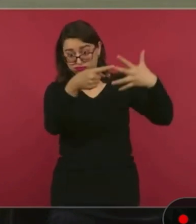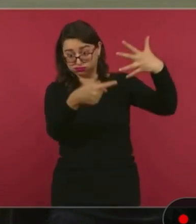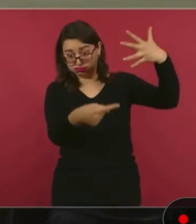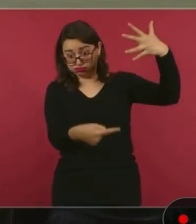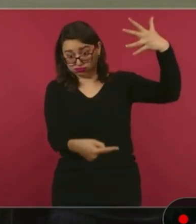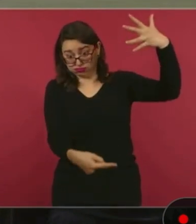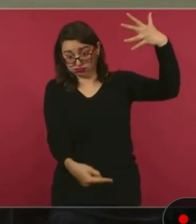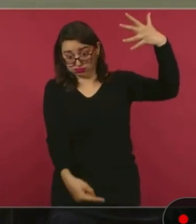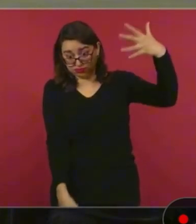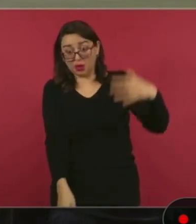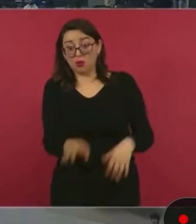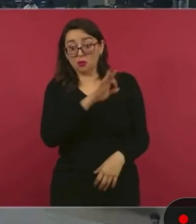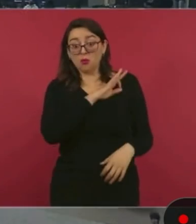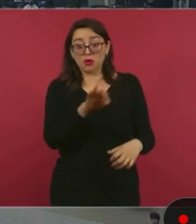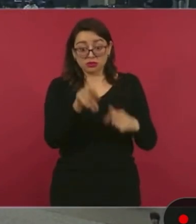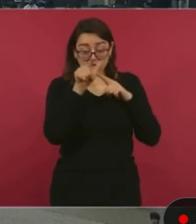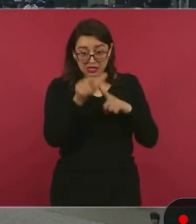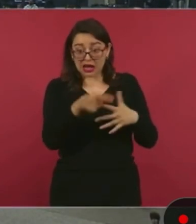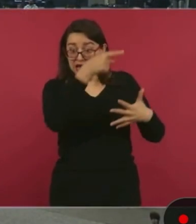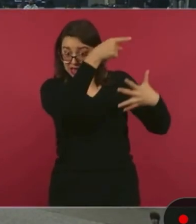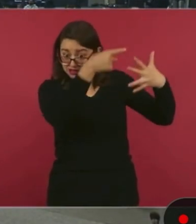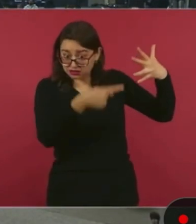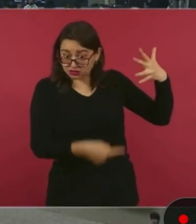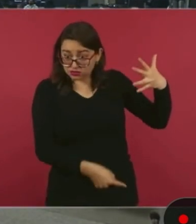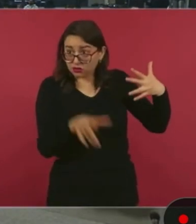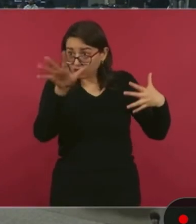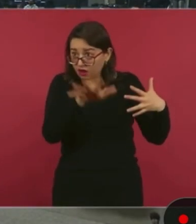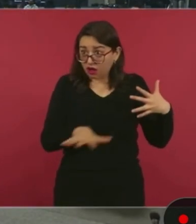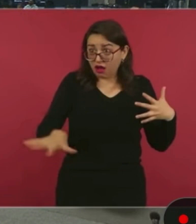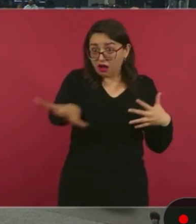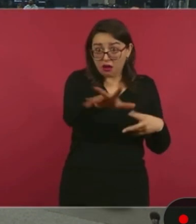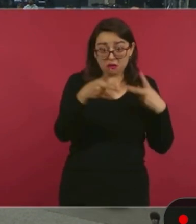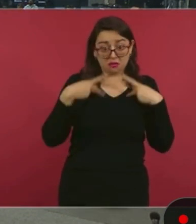esto no… Díganme